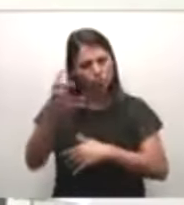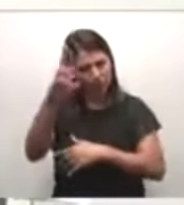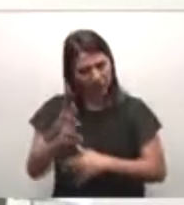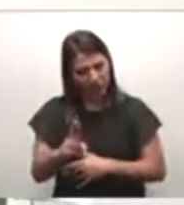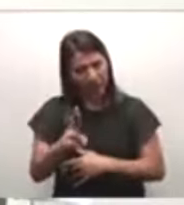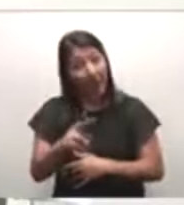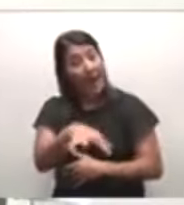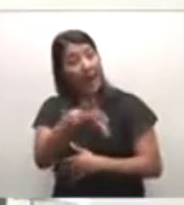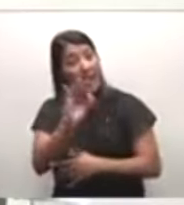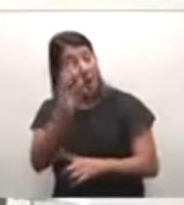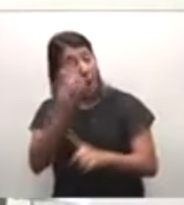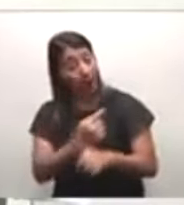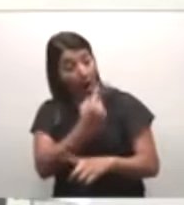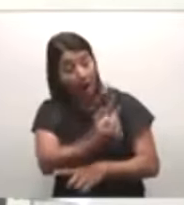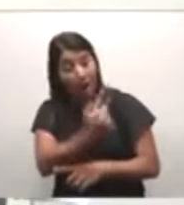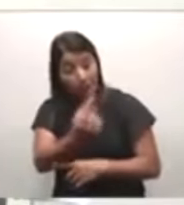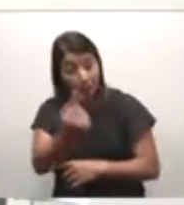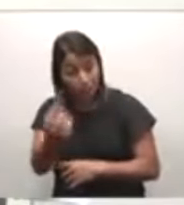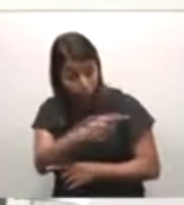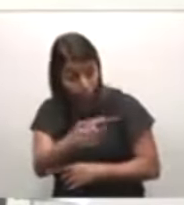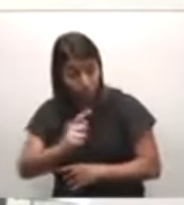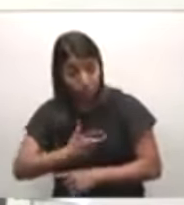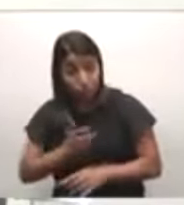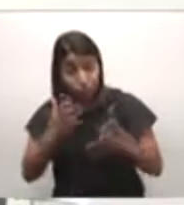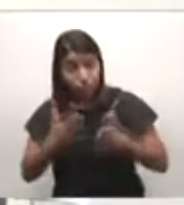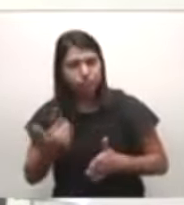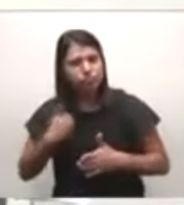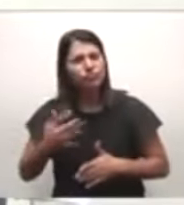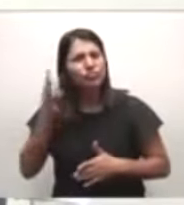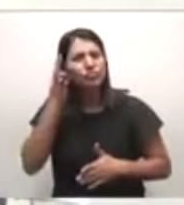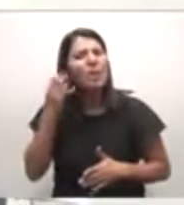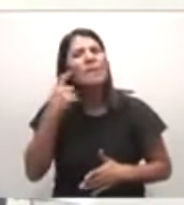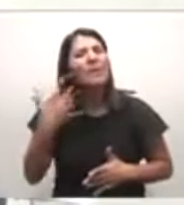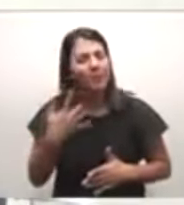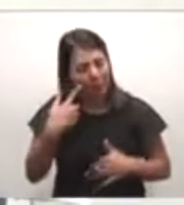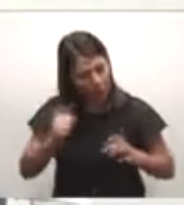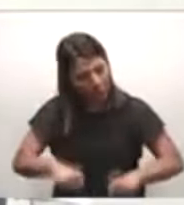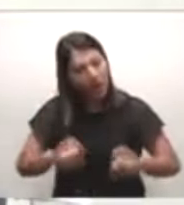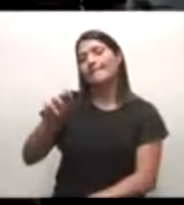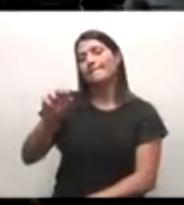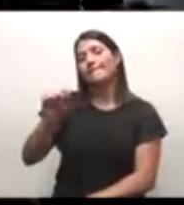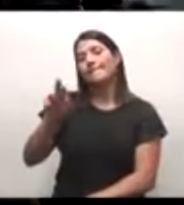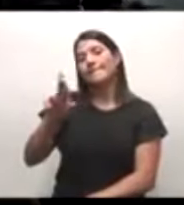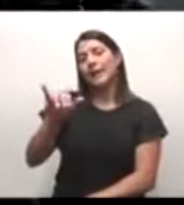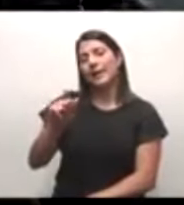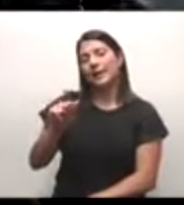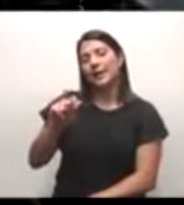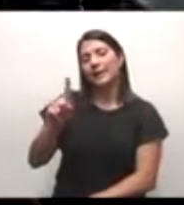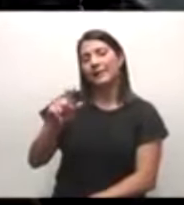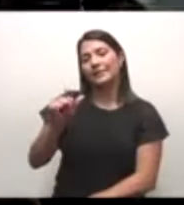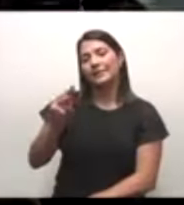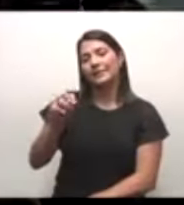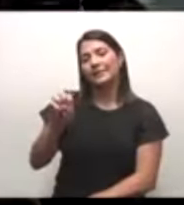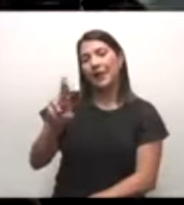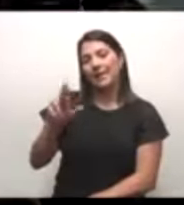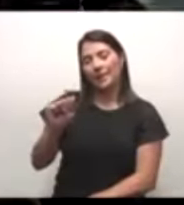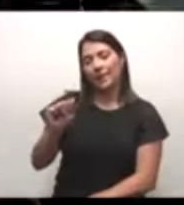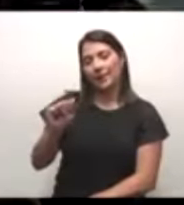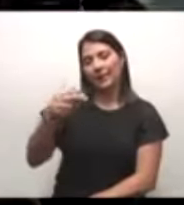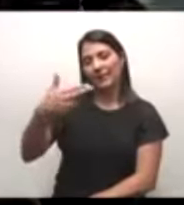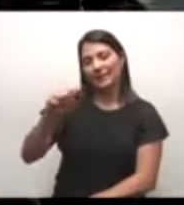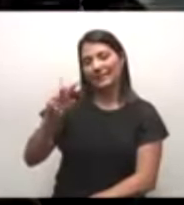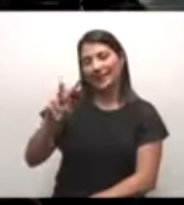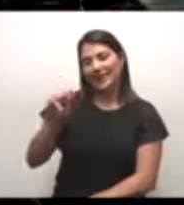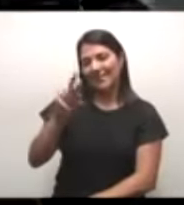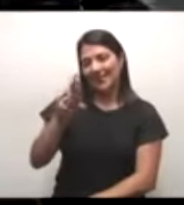a cada uno y a cada una de ustedes para conducir la gestión local de uno de los 84 pedacitos